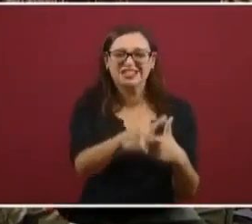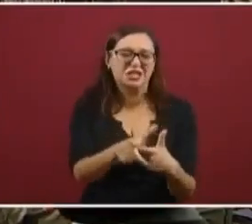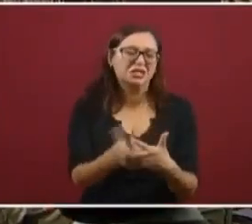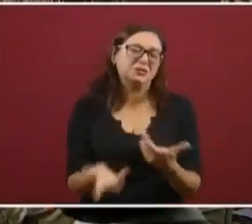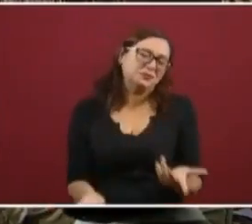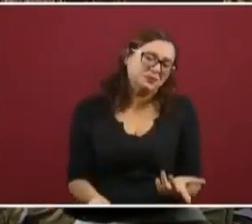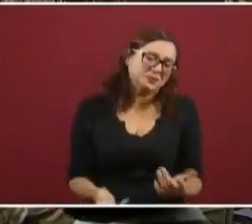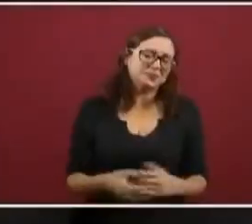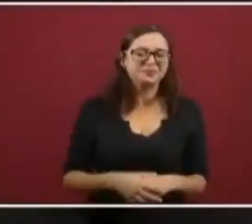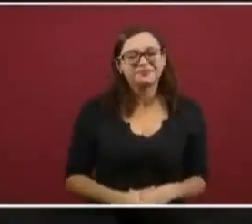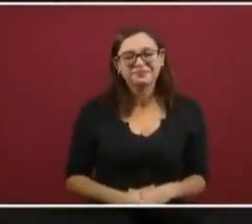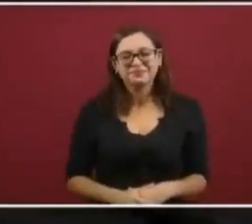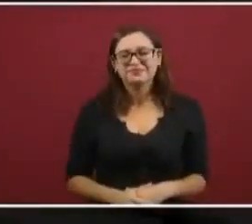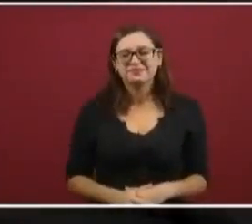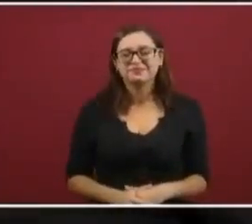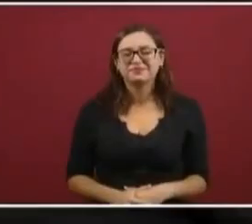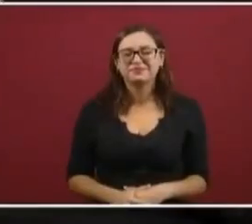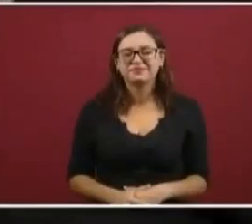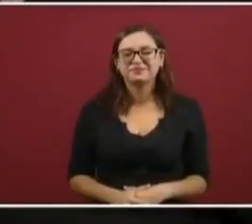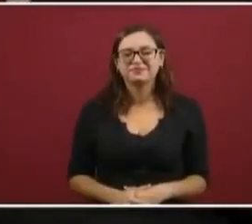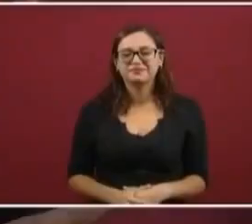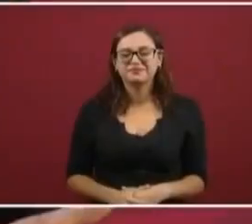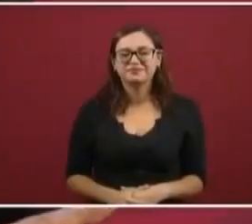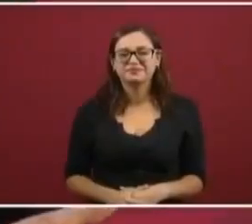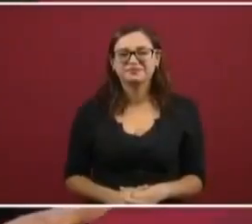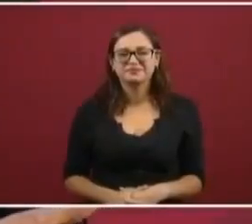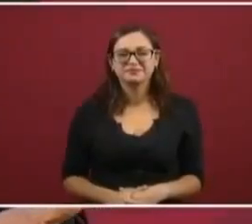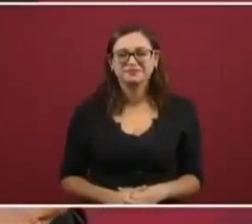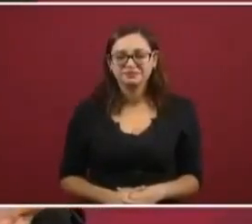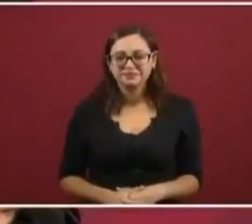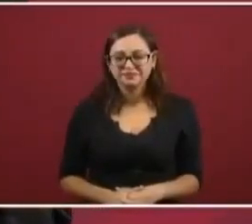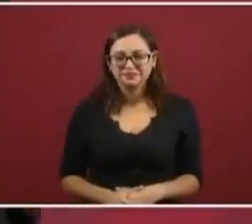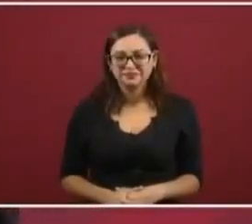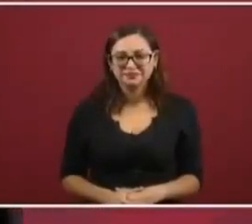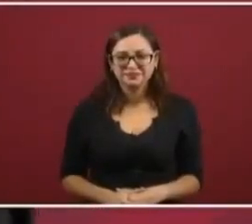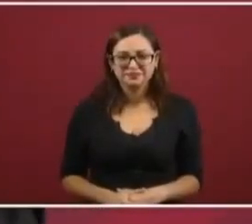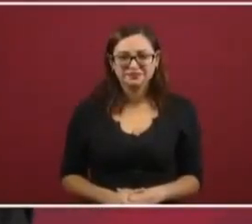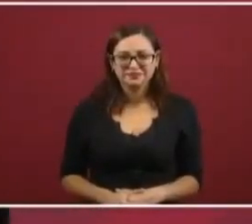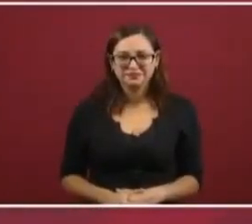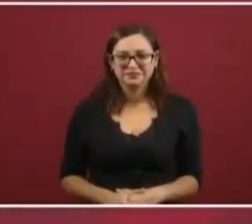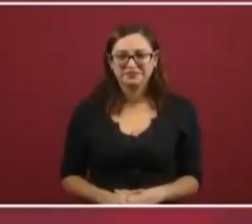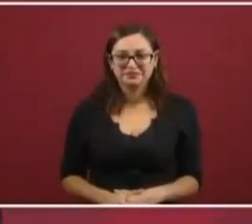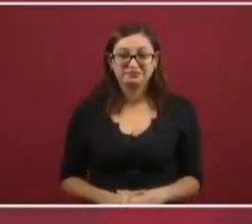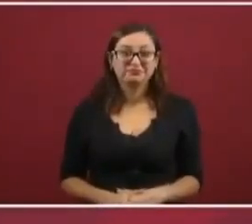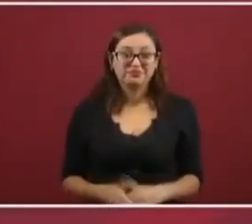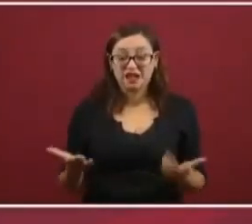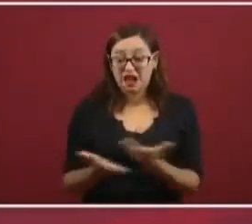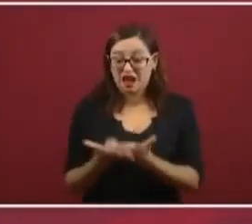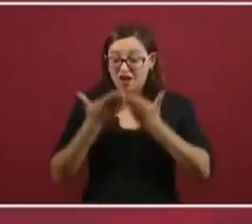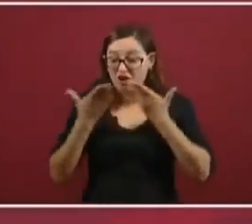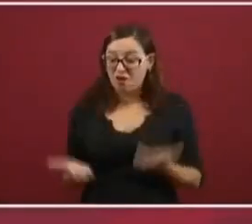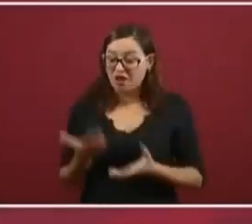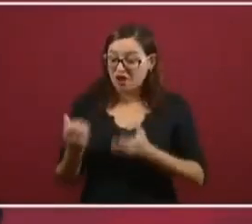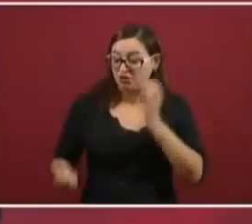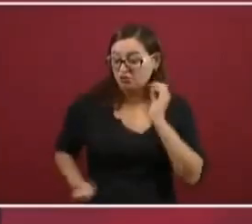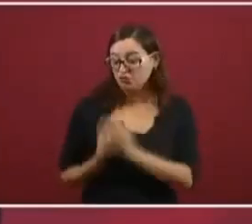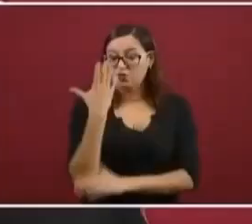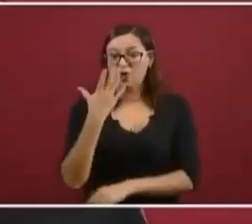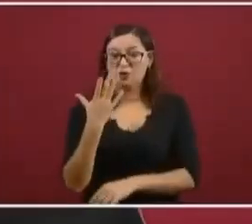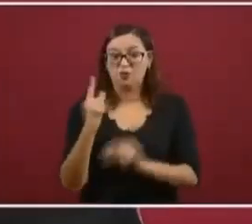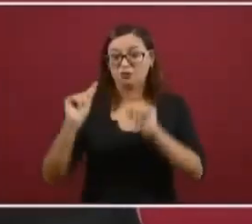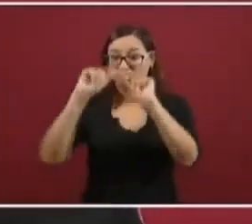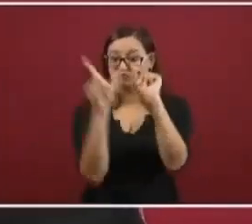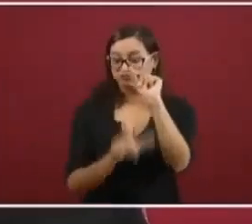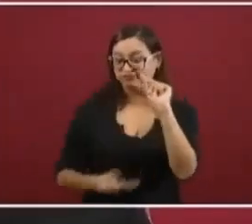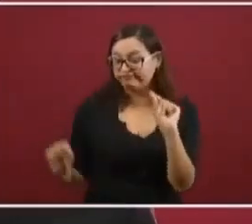evidente y también estamos creando algo nuevo la guardia